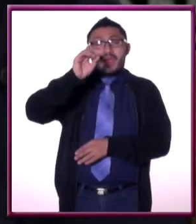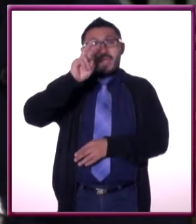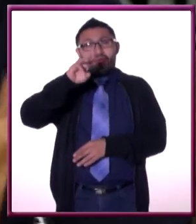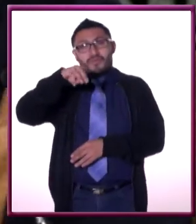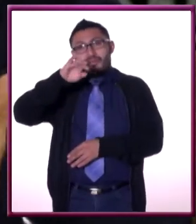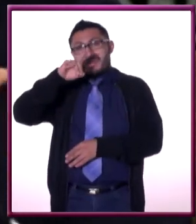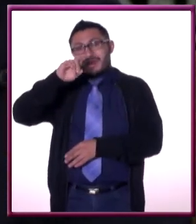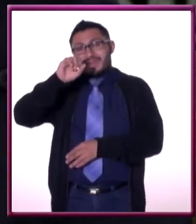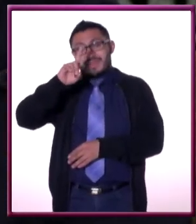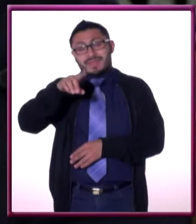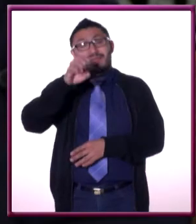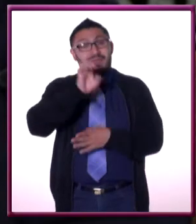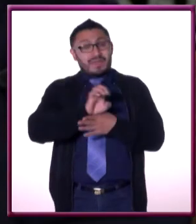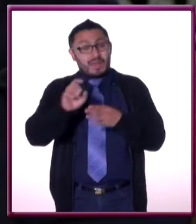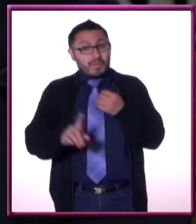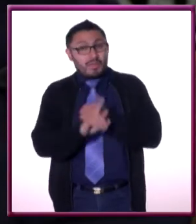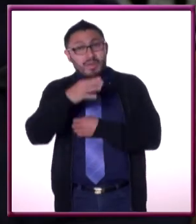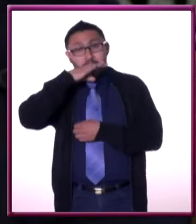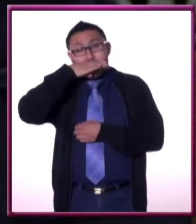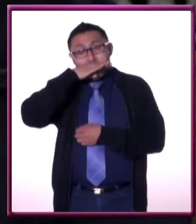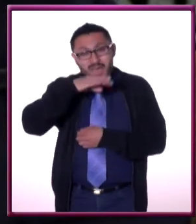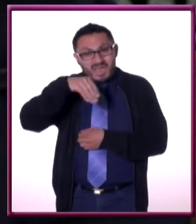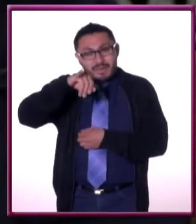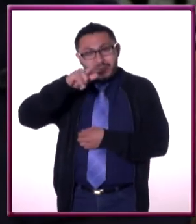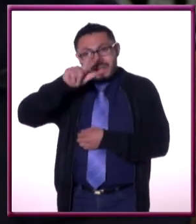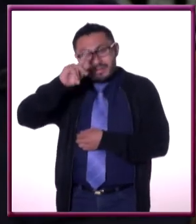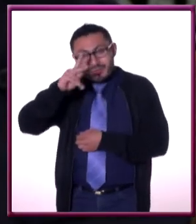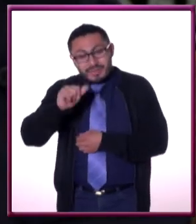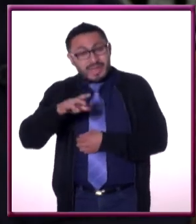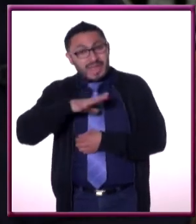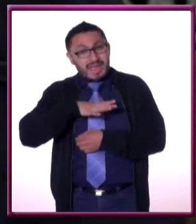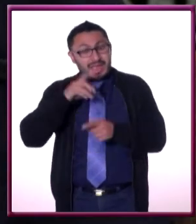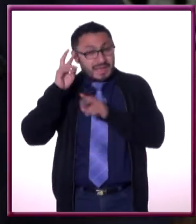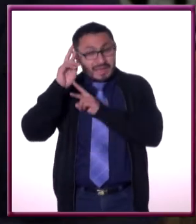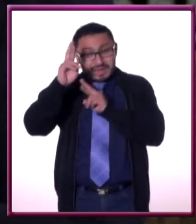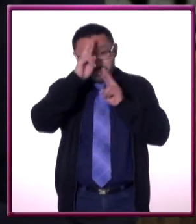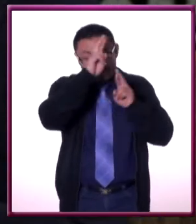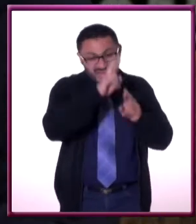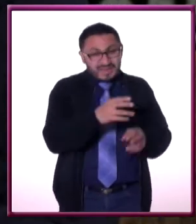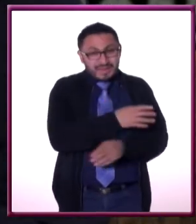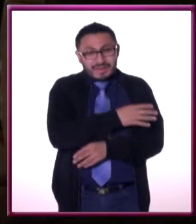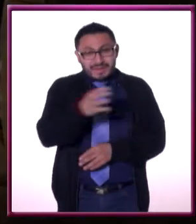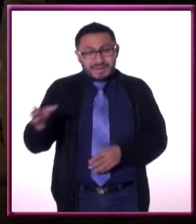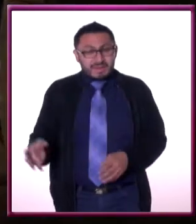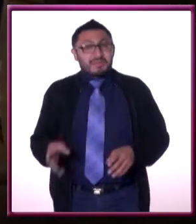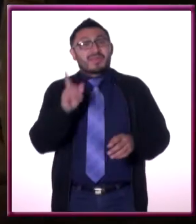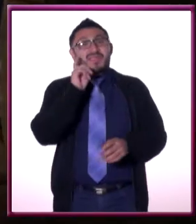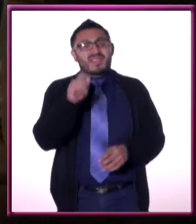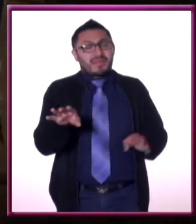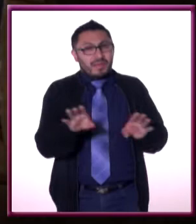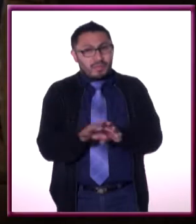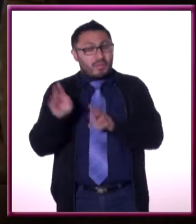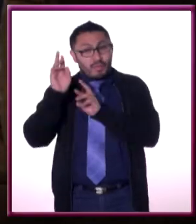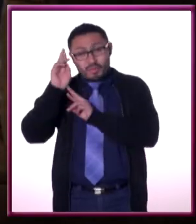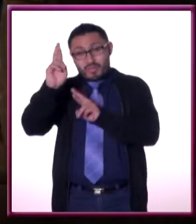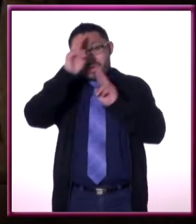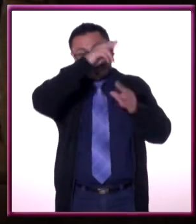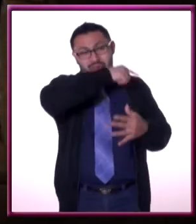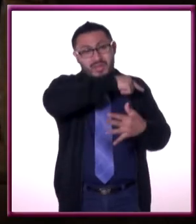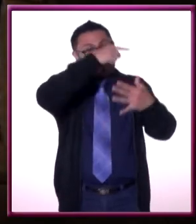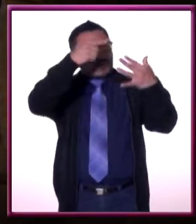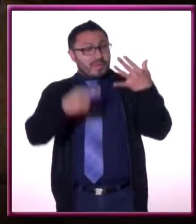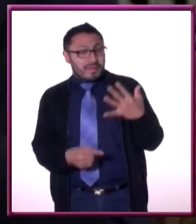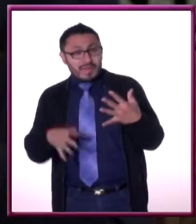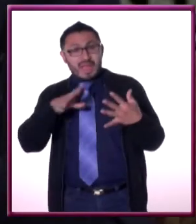tener una milpa o de respetar la agrobiodiversidad, pues es justamente su variabilidad, su variedad y